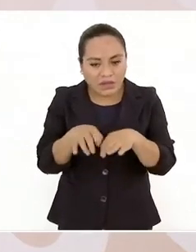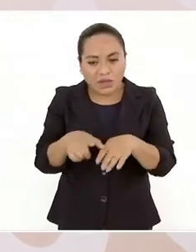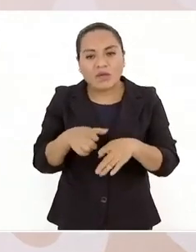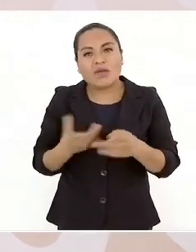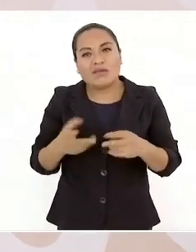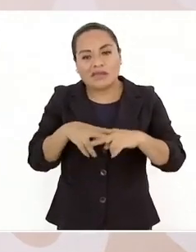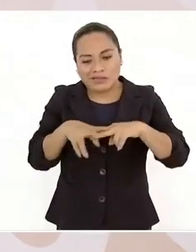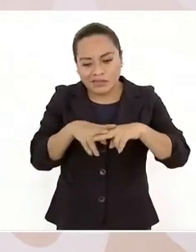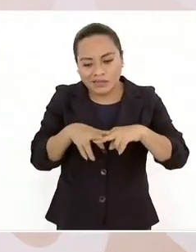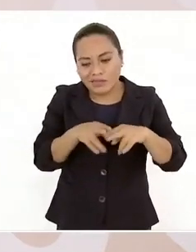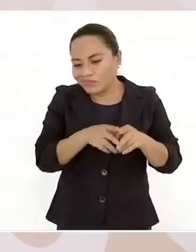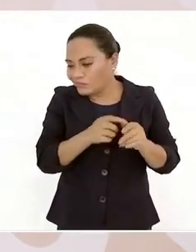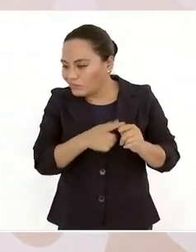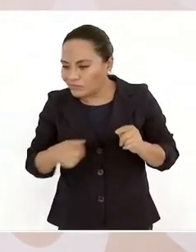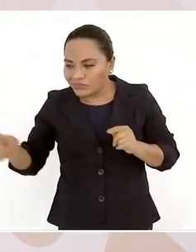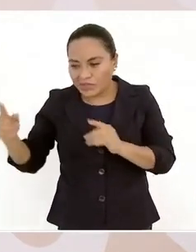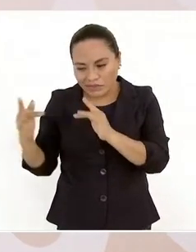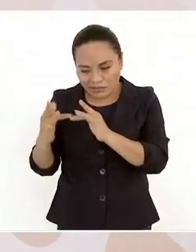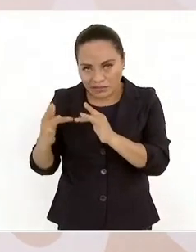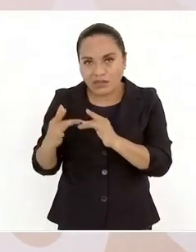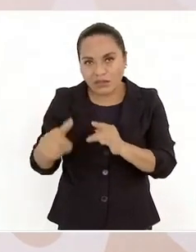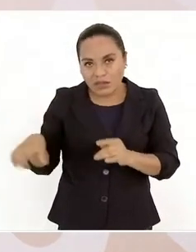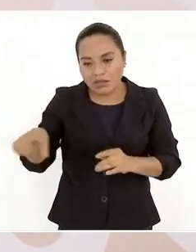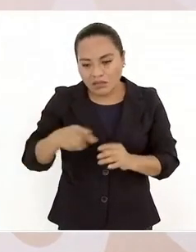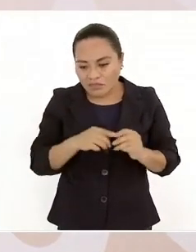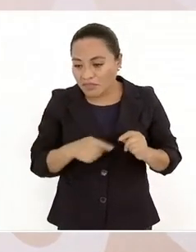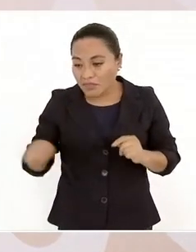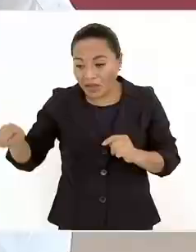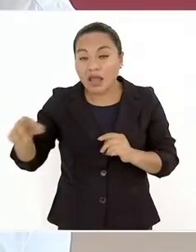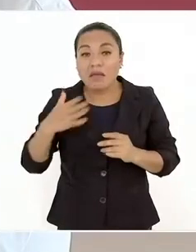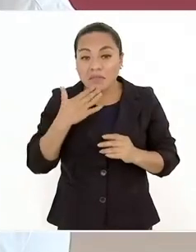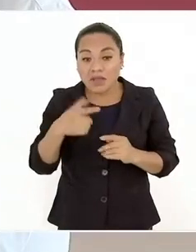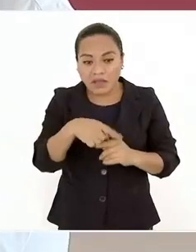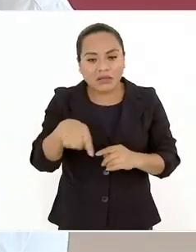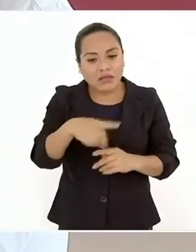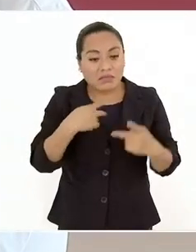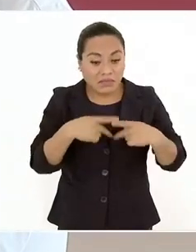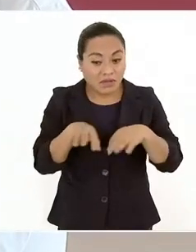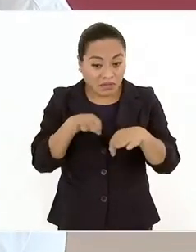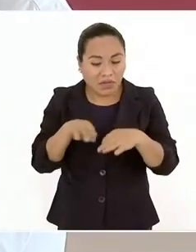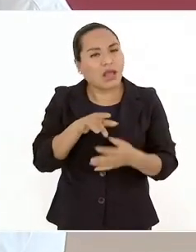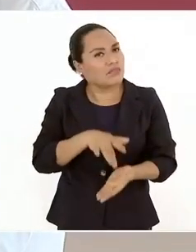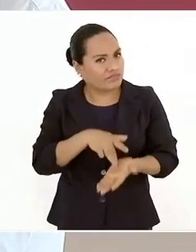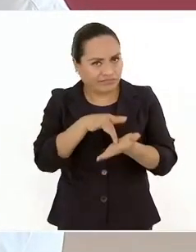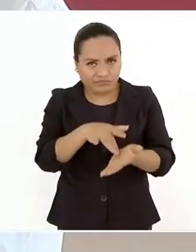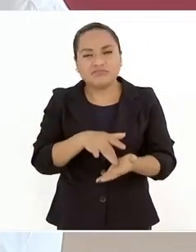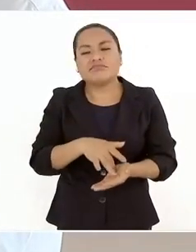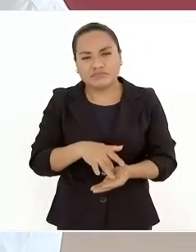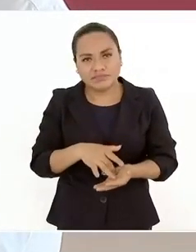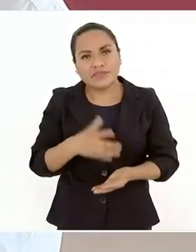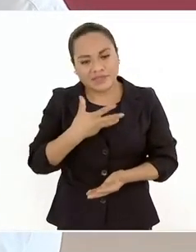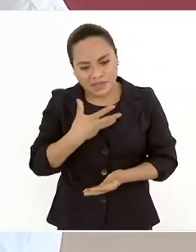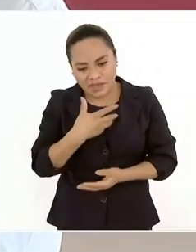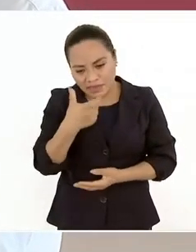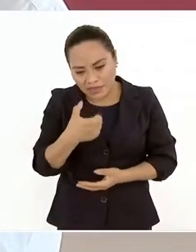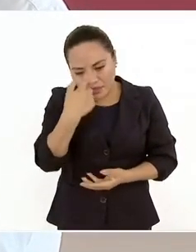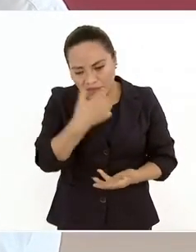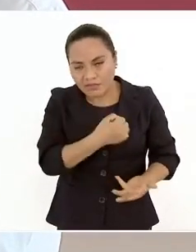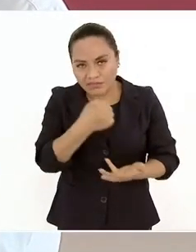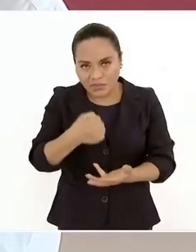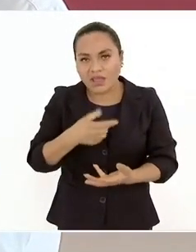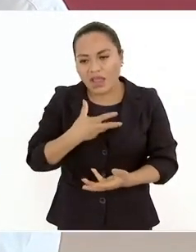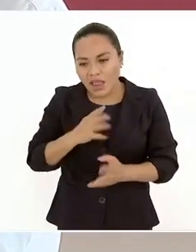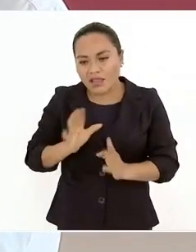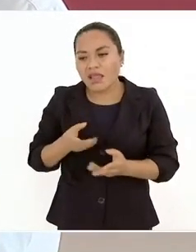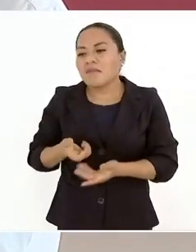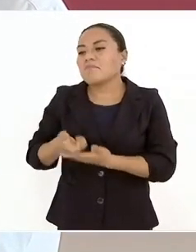obras del corredor. Estamos en esta primera etapa, ya se tienen los recursos para la vivienda, ya se entregaron